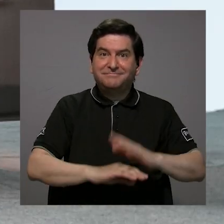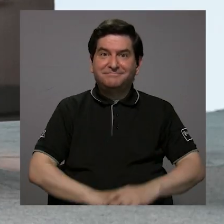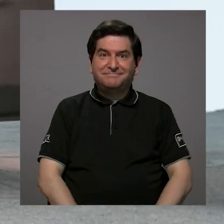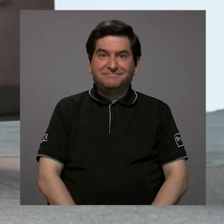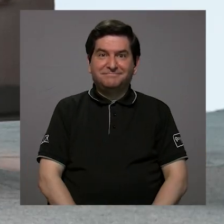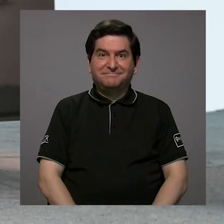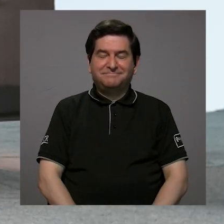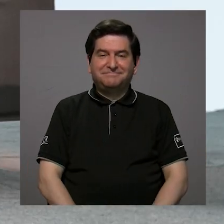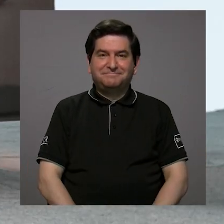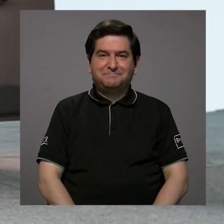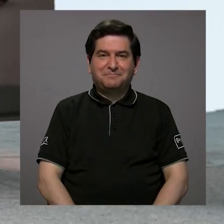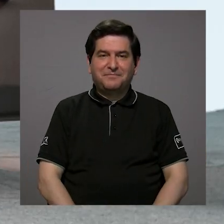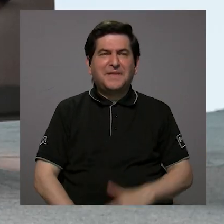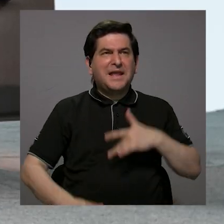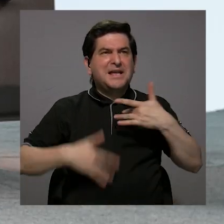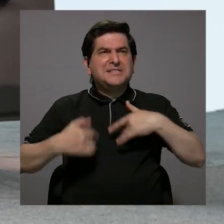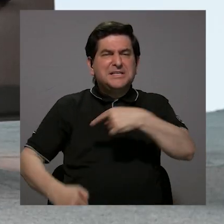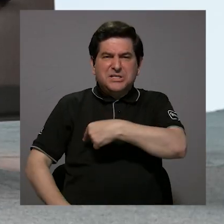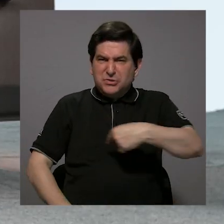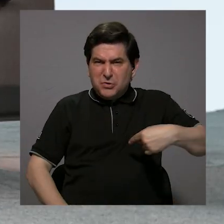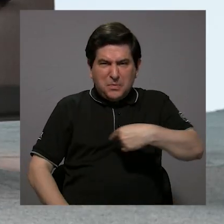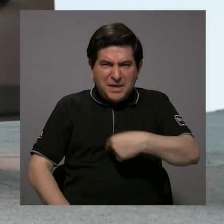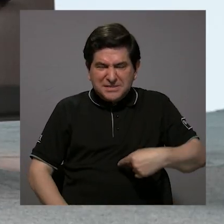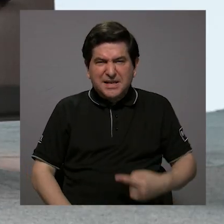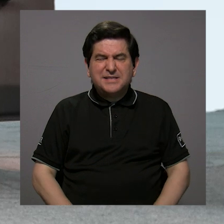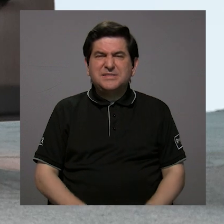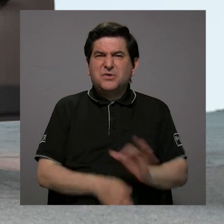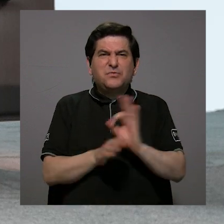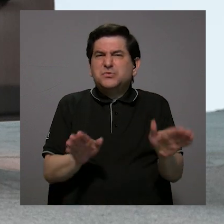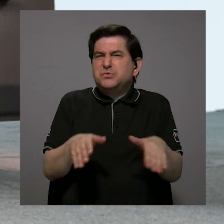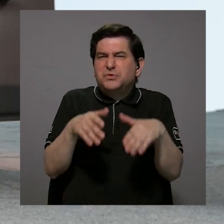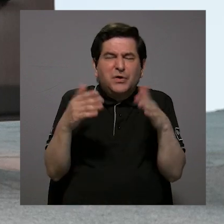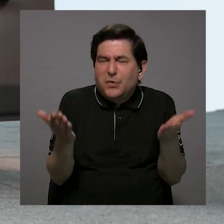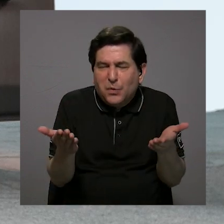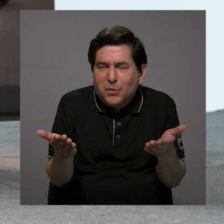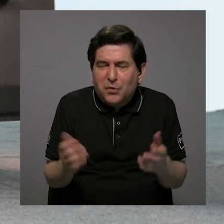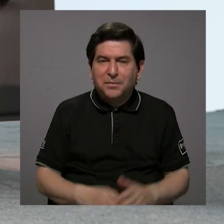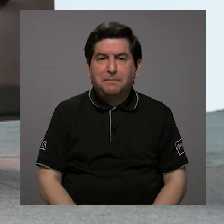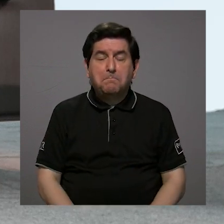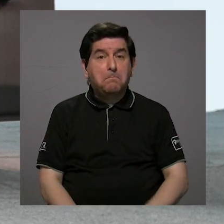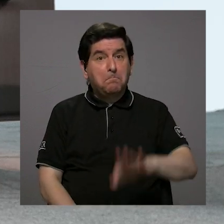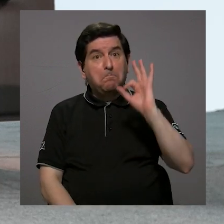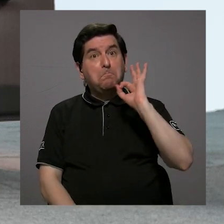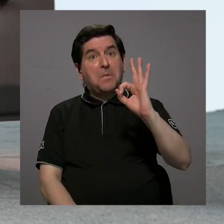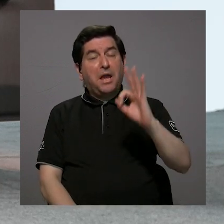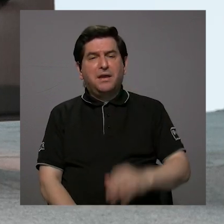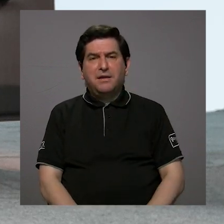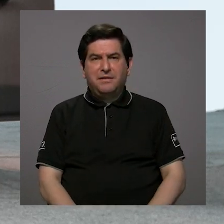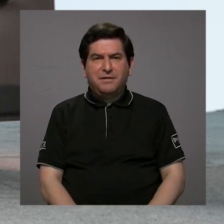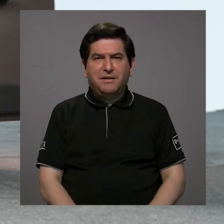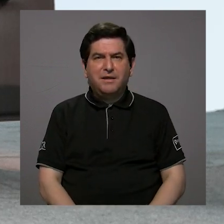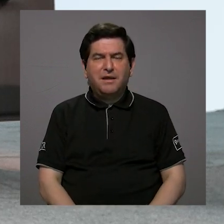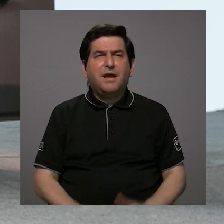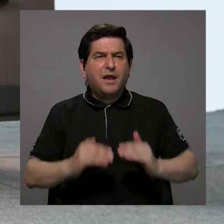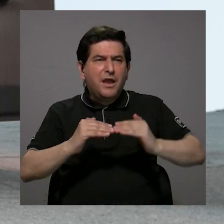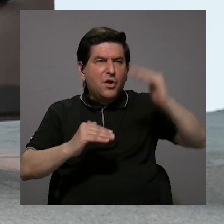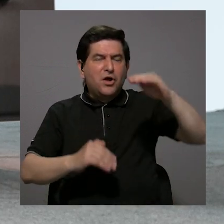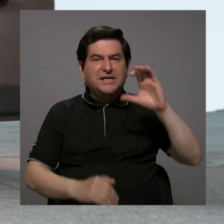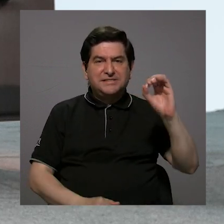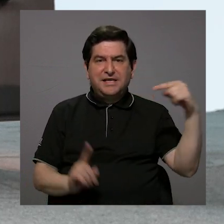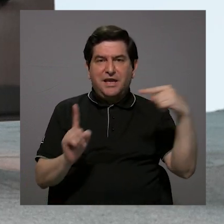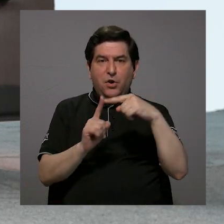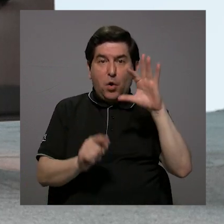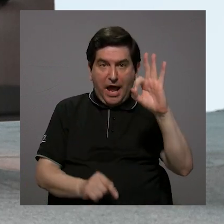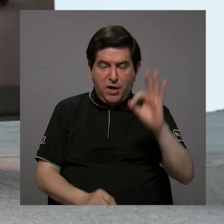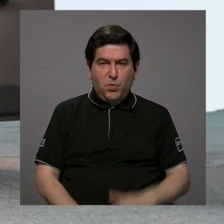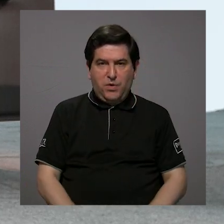¿verdad? Los síntomas gastrointestinales, ¿qué tal funcionaron? Muy bien. Nadie reportó en problemas. Una escala de